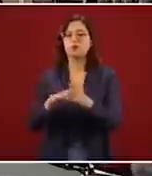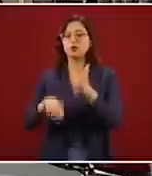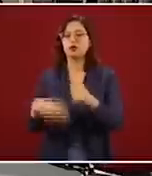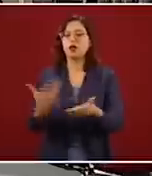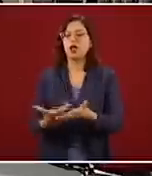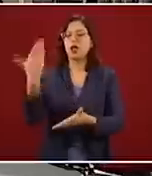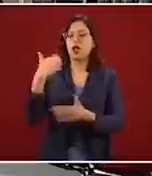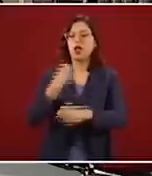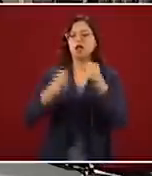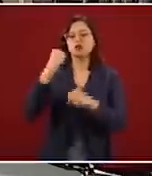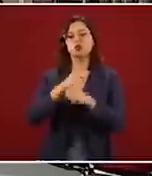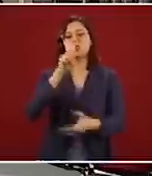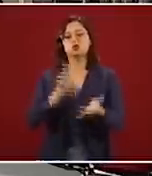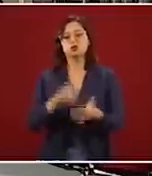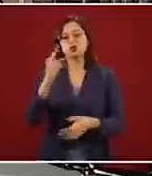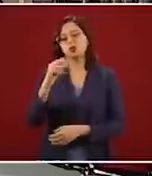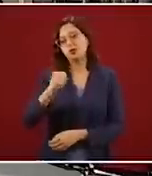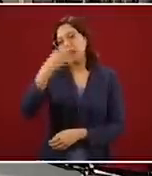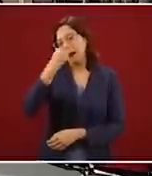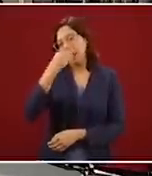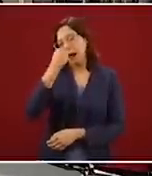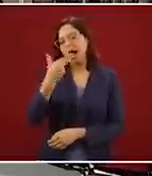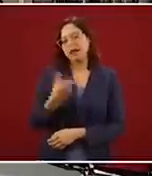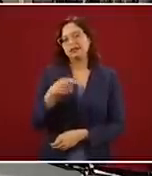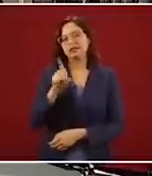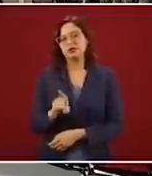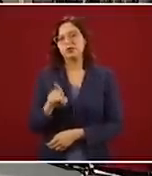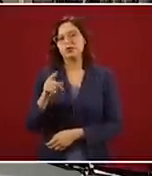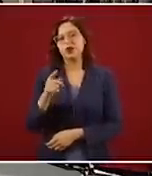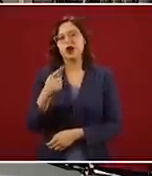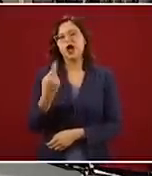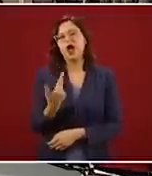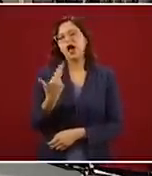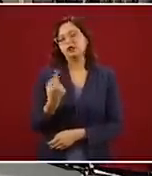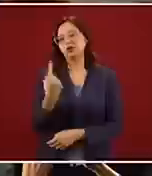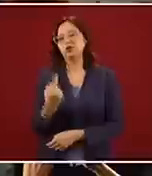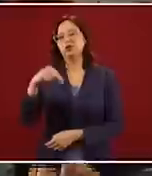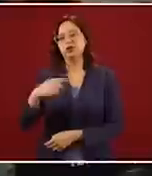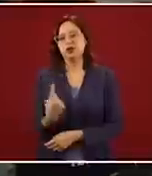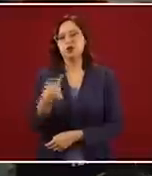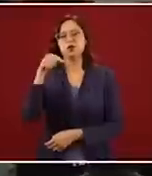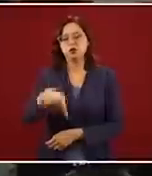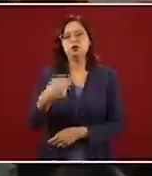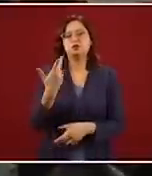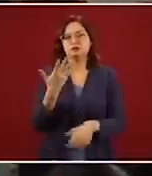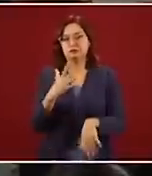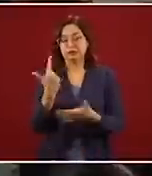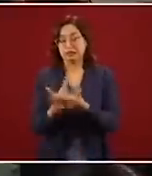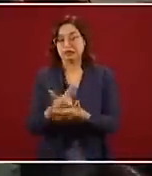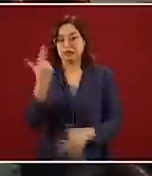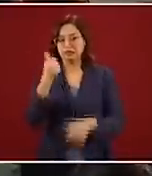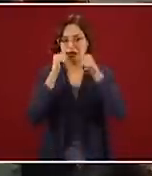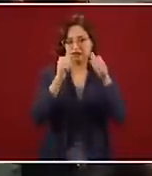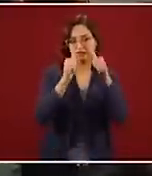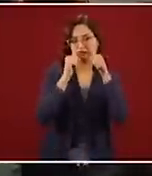influenza 2009, quedó claro y ha quedado claro por mucho tiempo que uno de los retos importantes es poder atender a